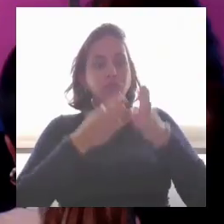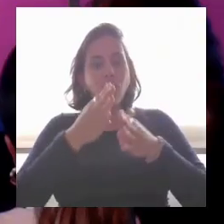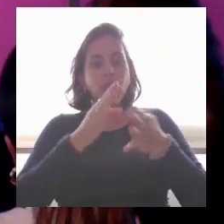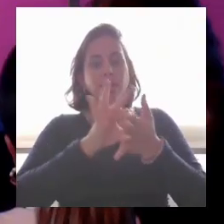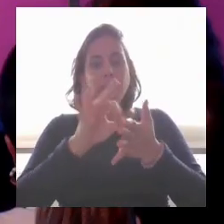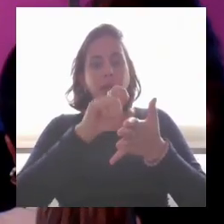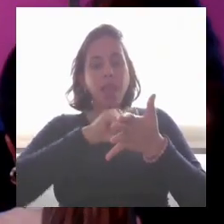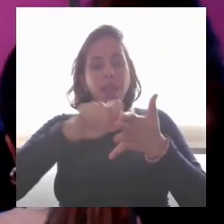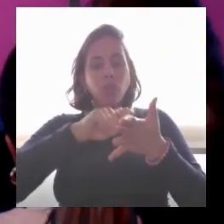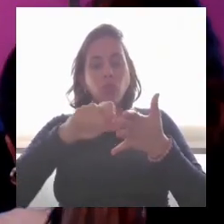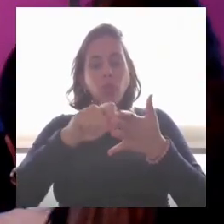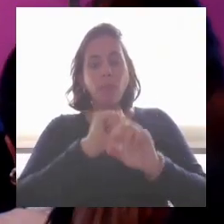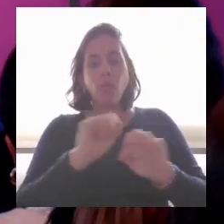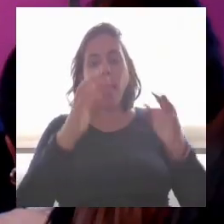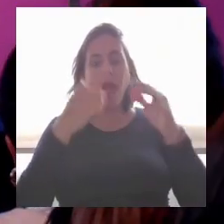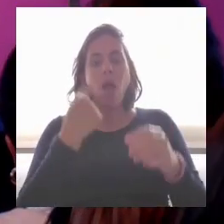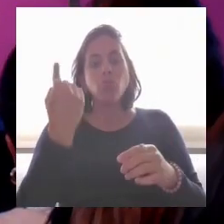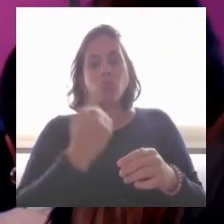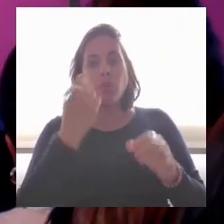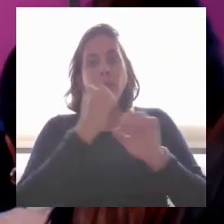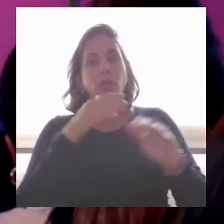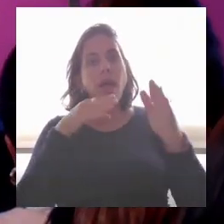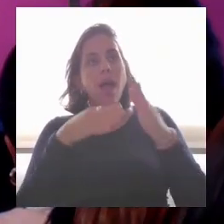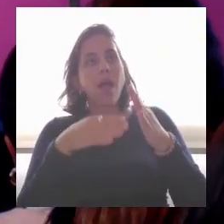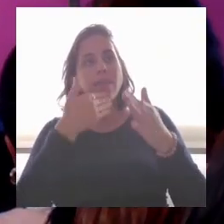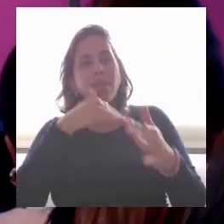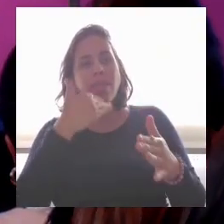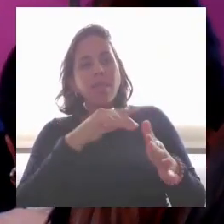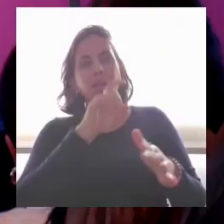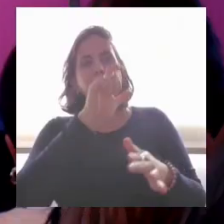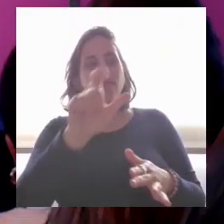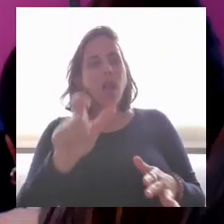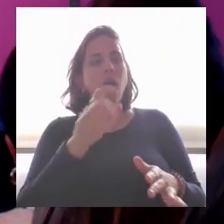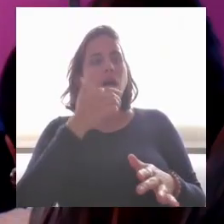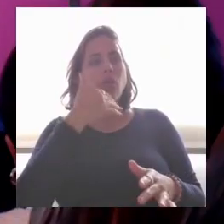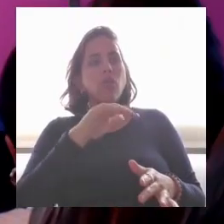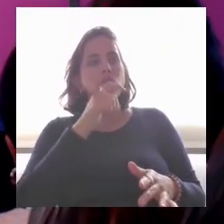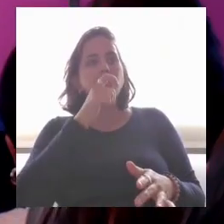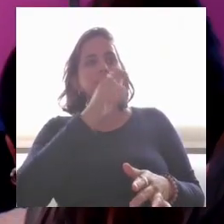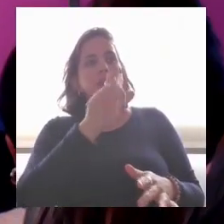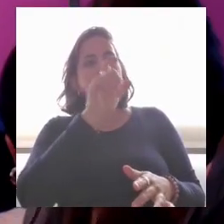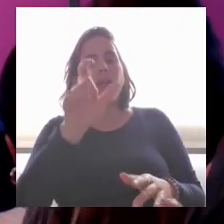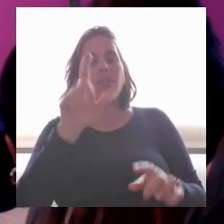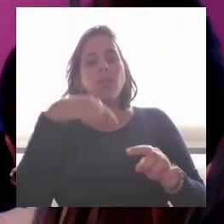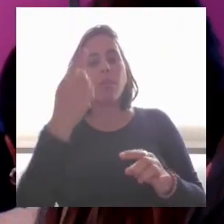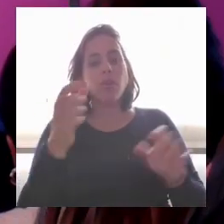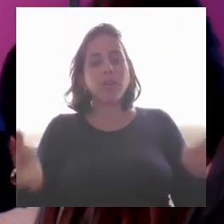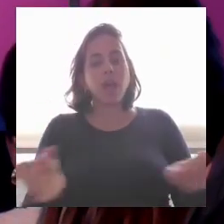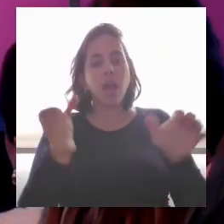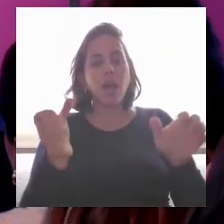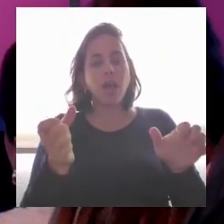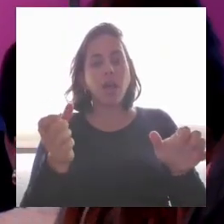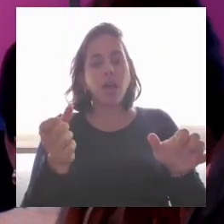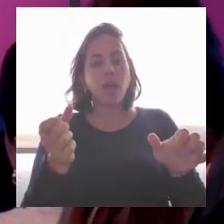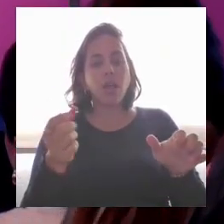que de manera autónoma puedan acceder al significado de las palabras y sobre ello se construya lo otro. De lo contrario, los que nos quedan